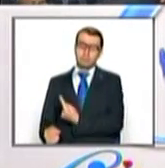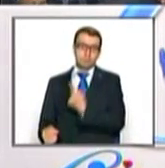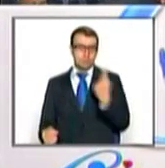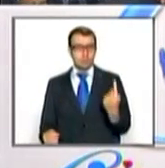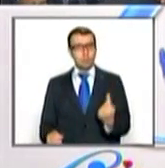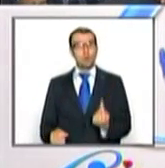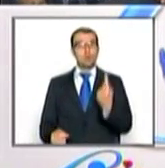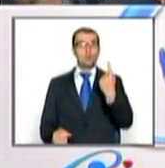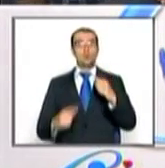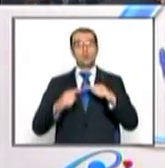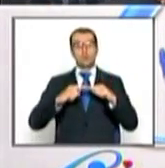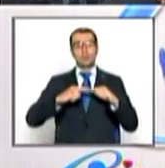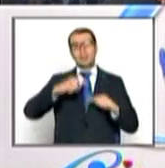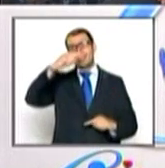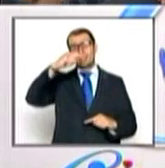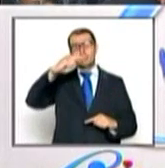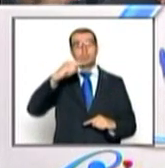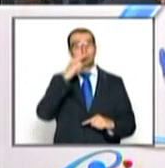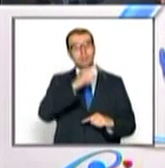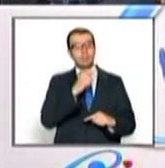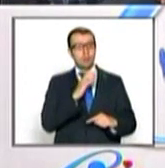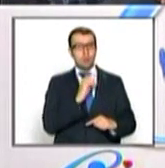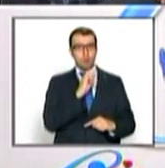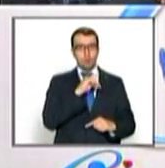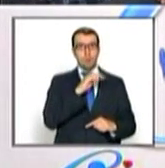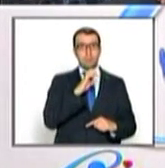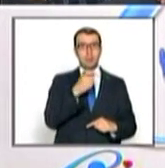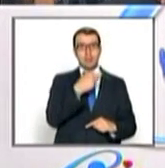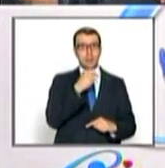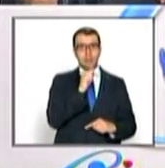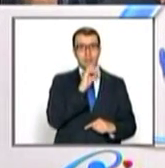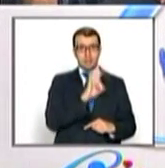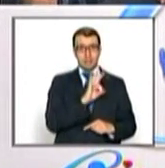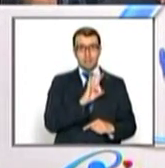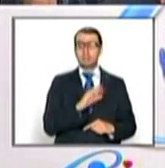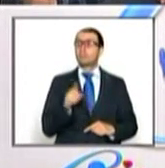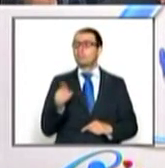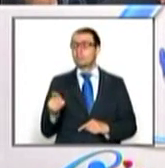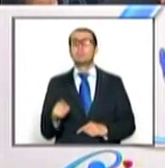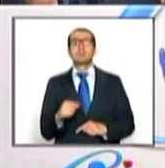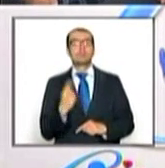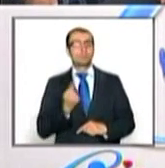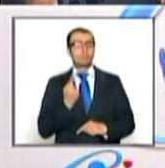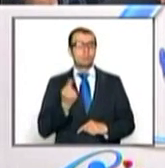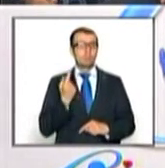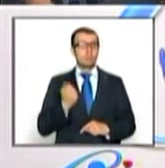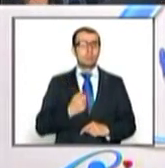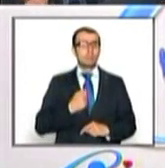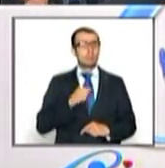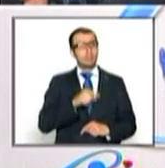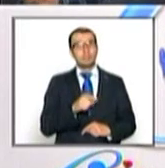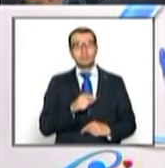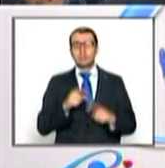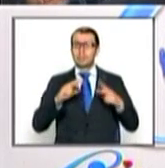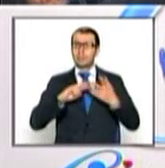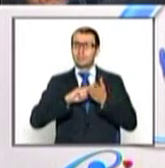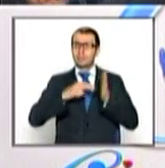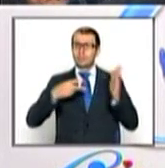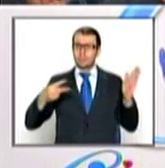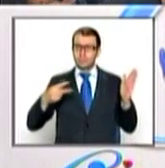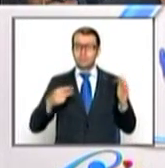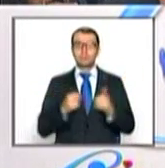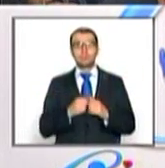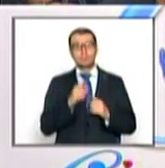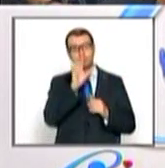de omega 3 purificado y un litro que le va a servir para hacer las cápsulas de omega 3 purificado. Eso se hace mediante una tecnología que se llama